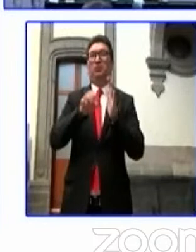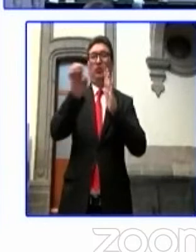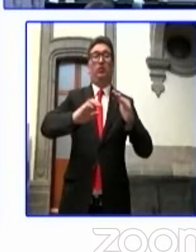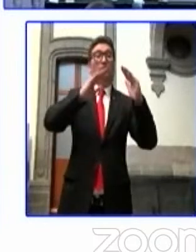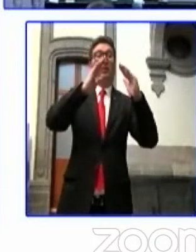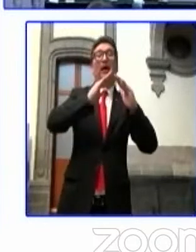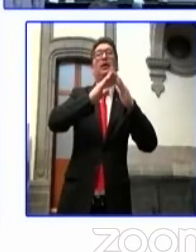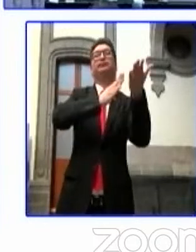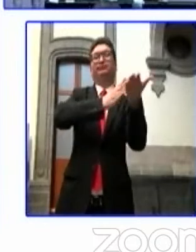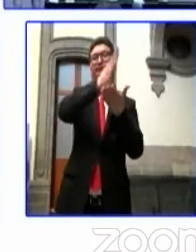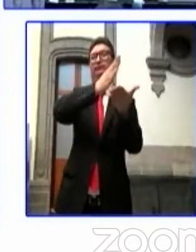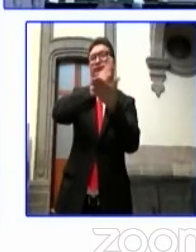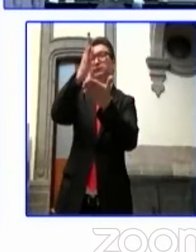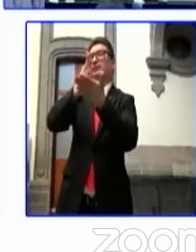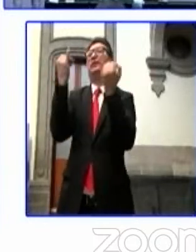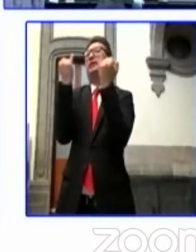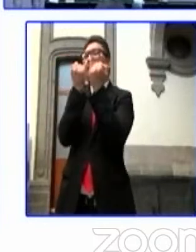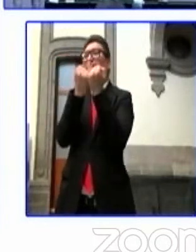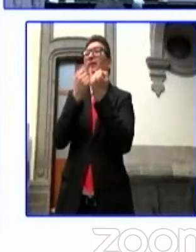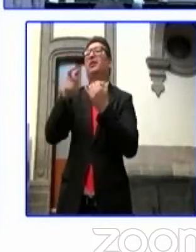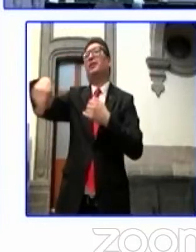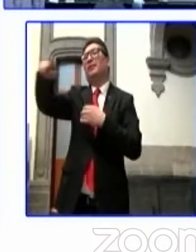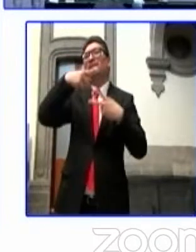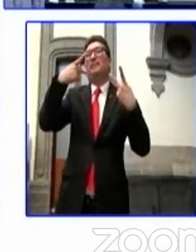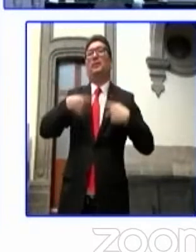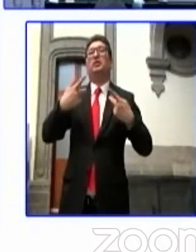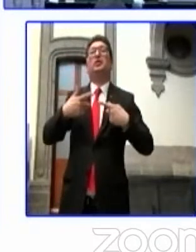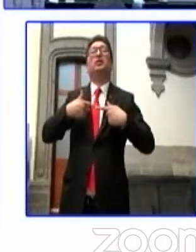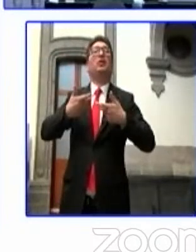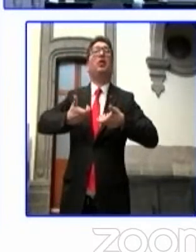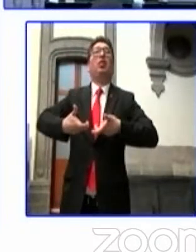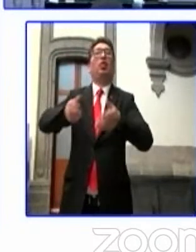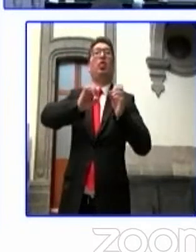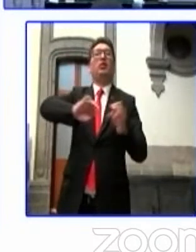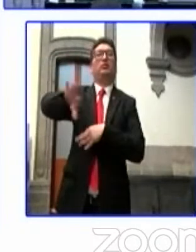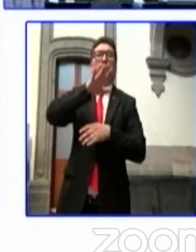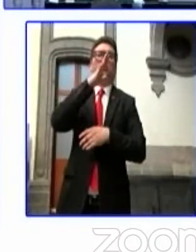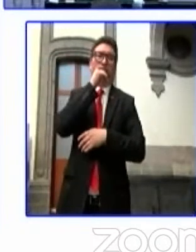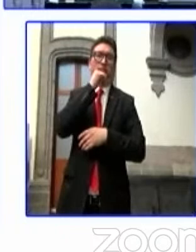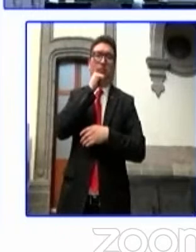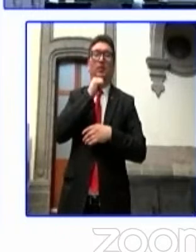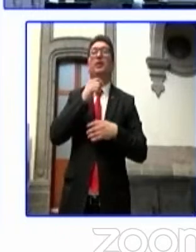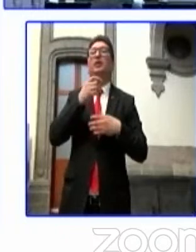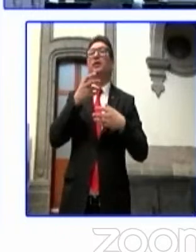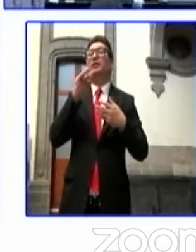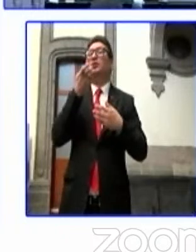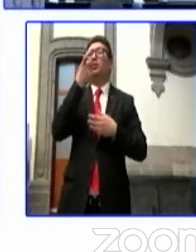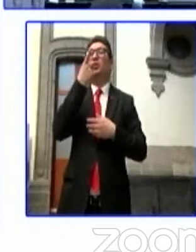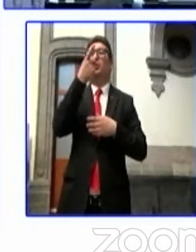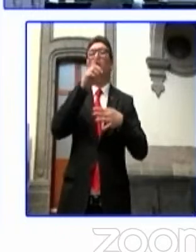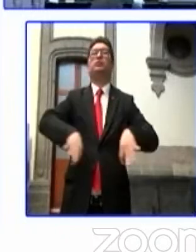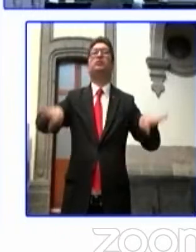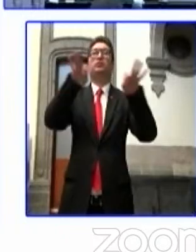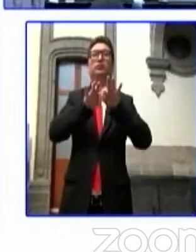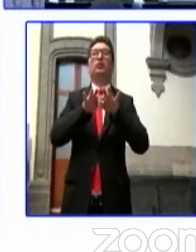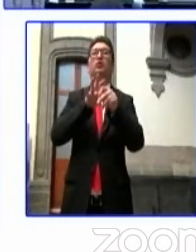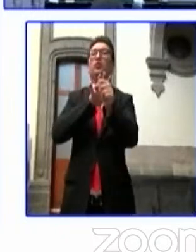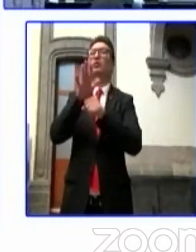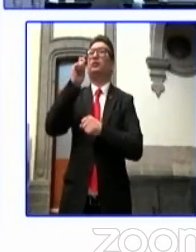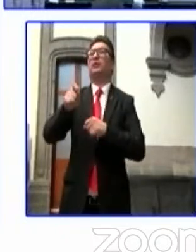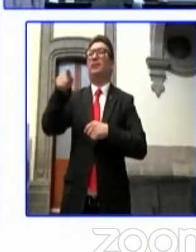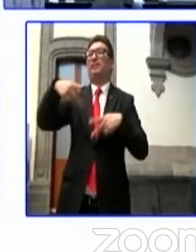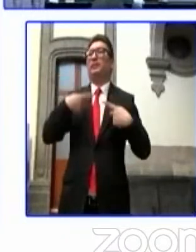accesibles, porque no vamos a poner a la gente nada más en la calle. Y algo importantísimo, la participación